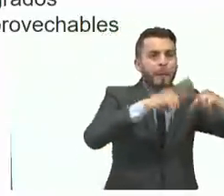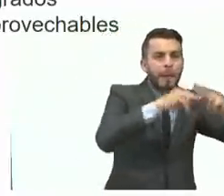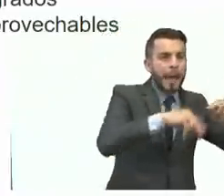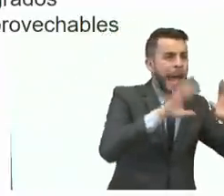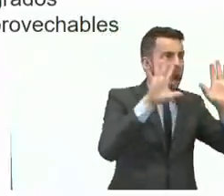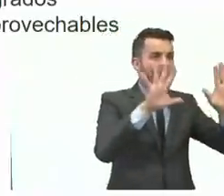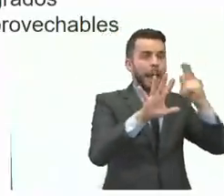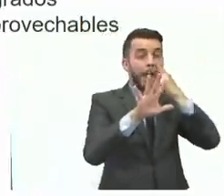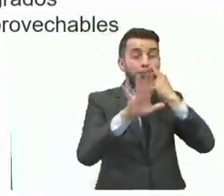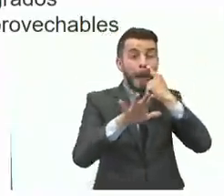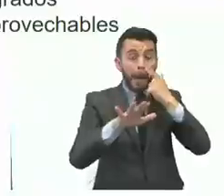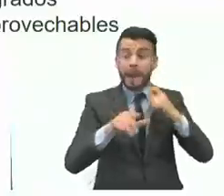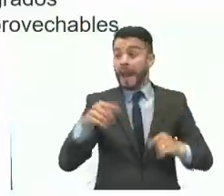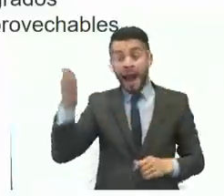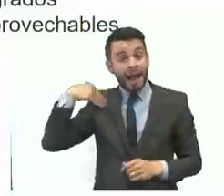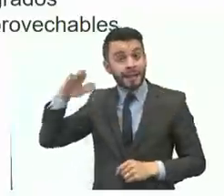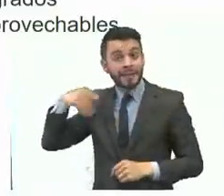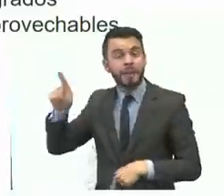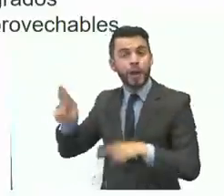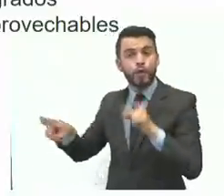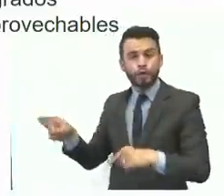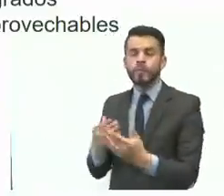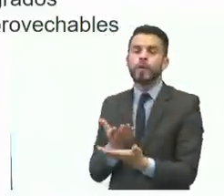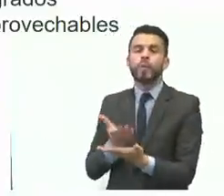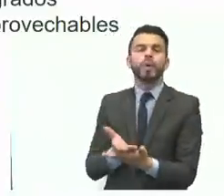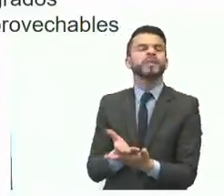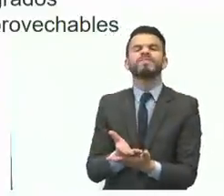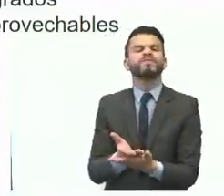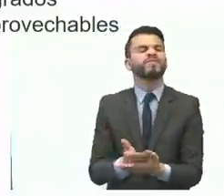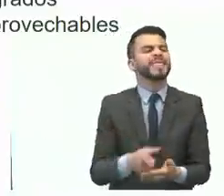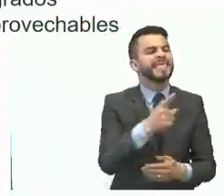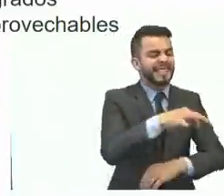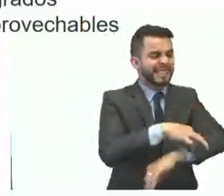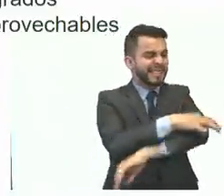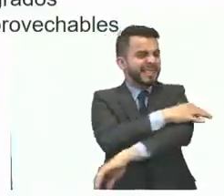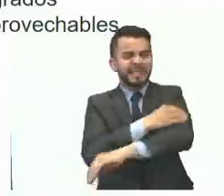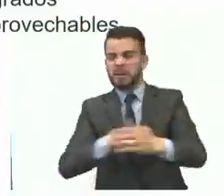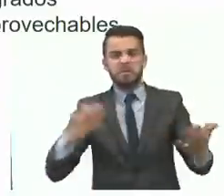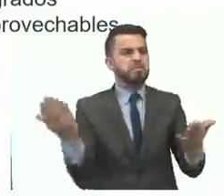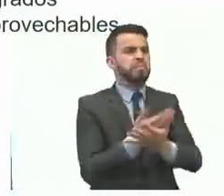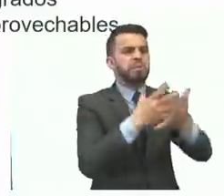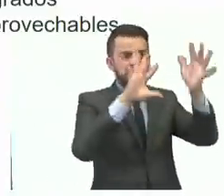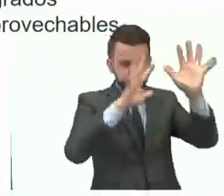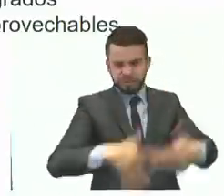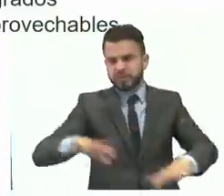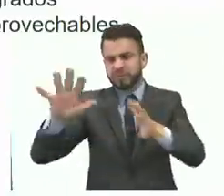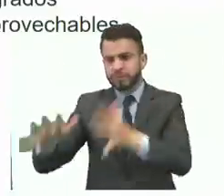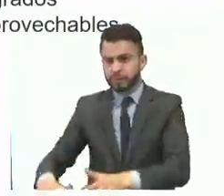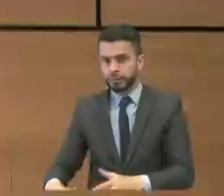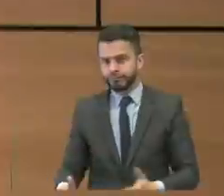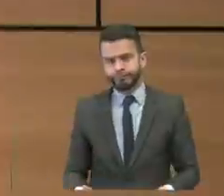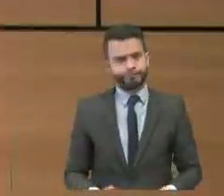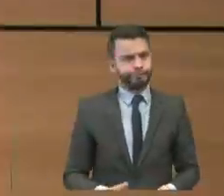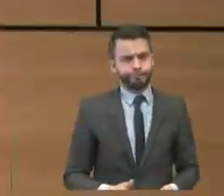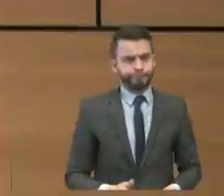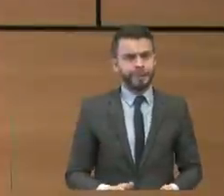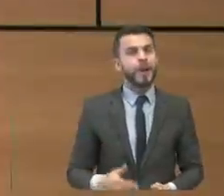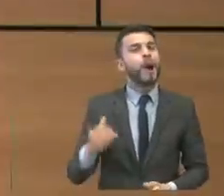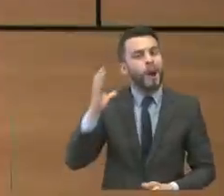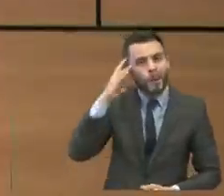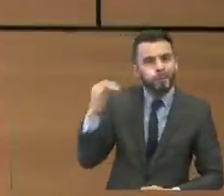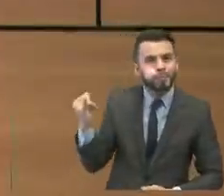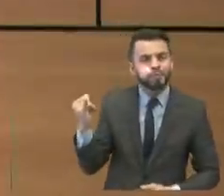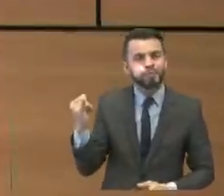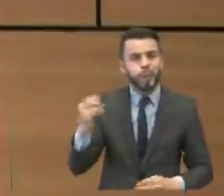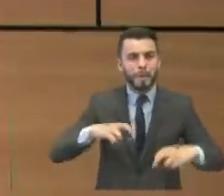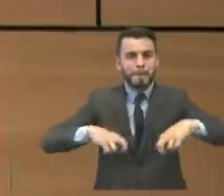anterior que dañaba buena parte de pasos de patrimonio arquitectónico, empezando aquí por el Parque Nacional,